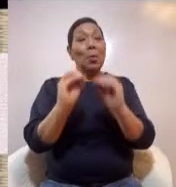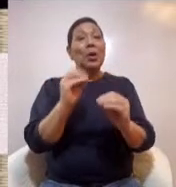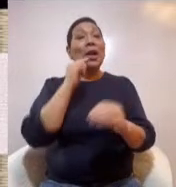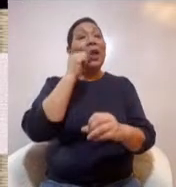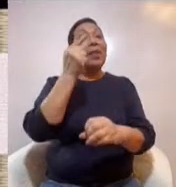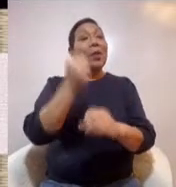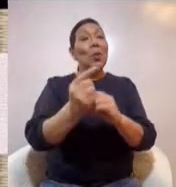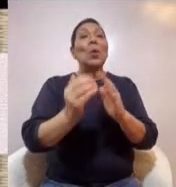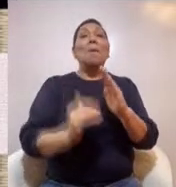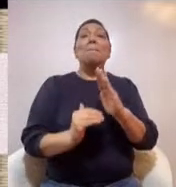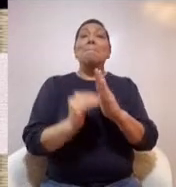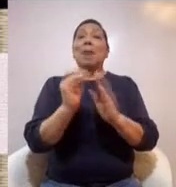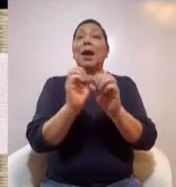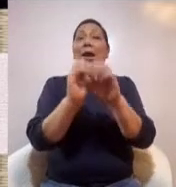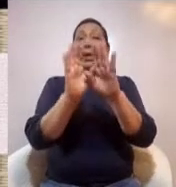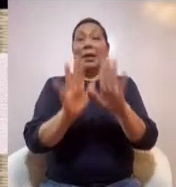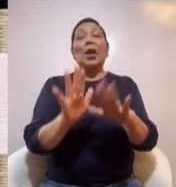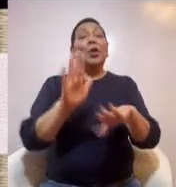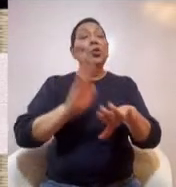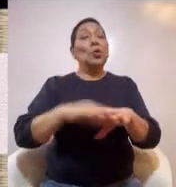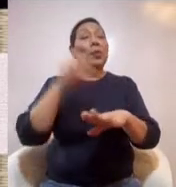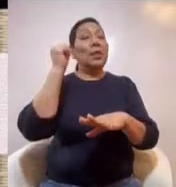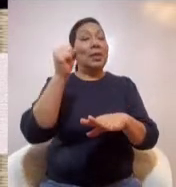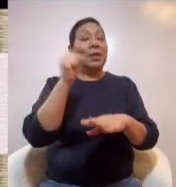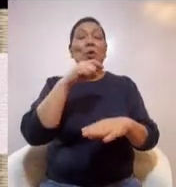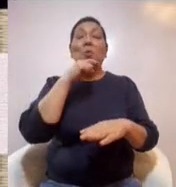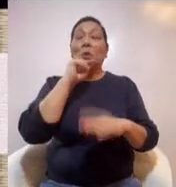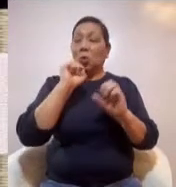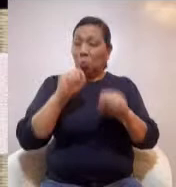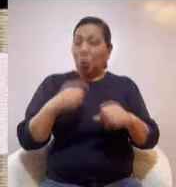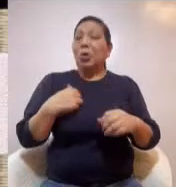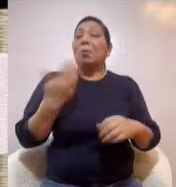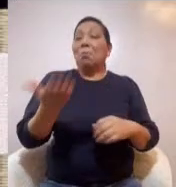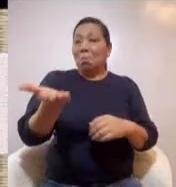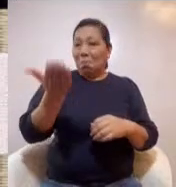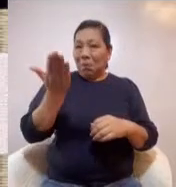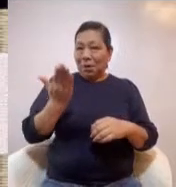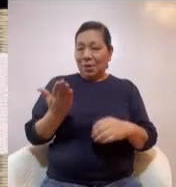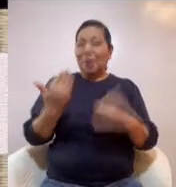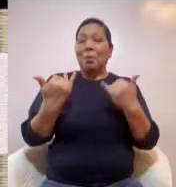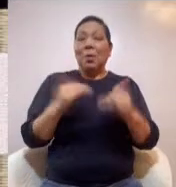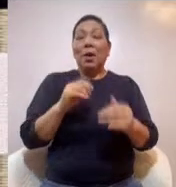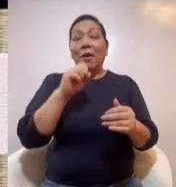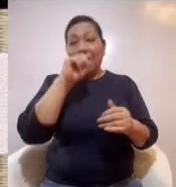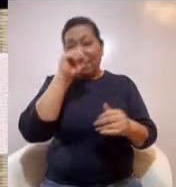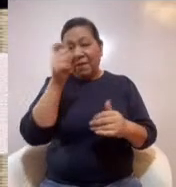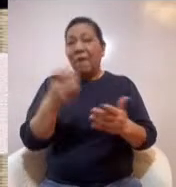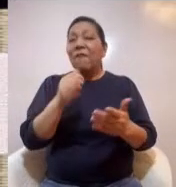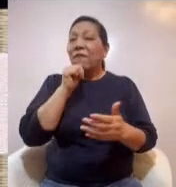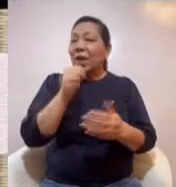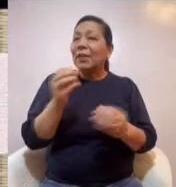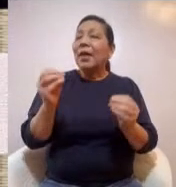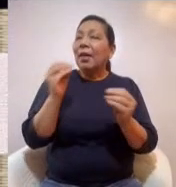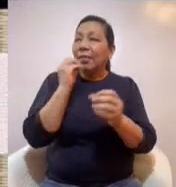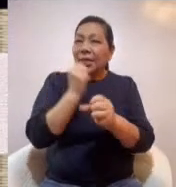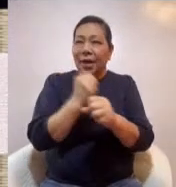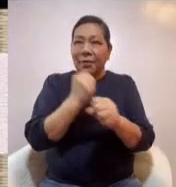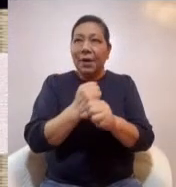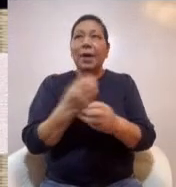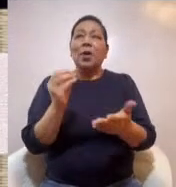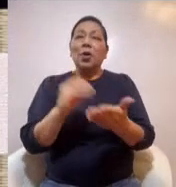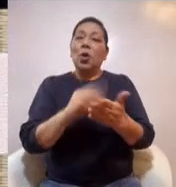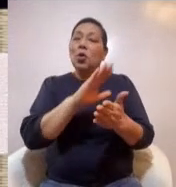para poner las denuncias, mayor claridad sobre los derechos que las mujeres pueden reclamar, pero todavía nos falta trabajar y